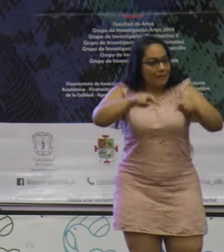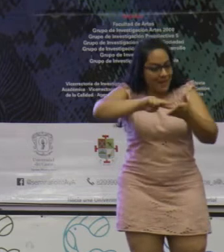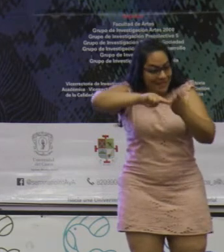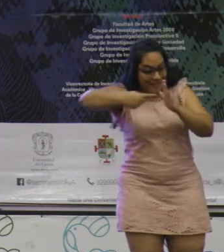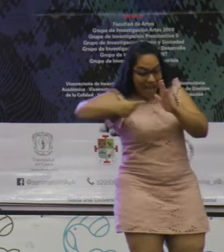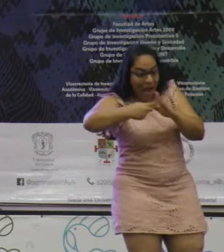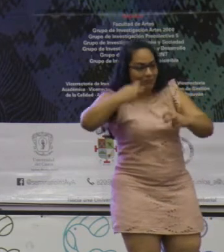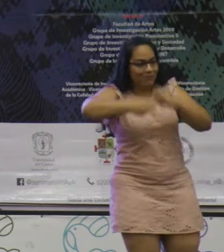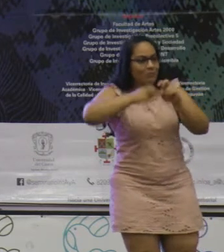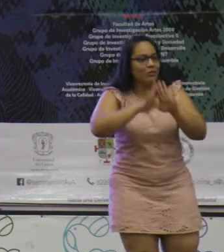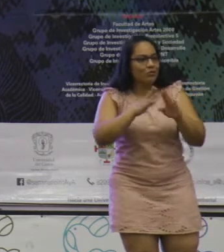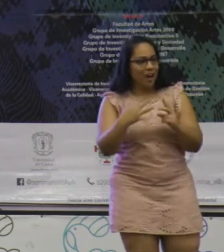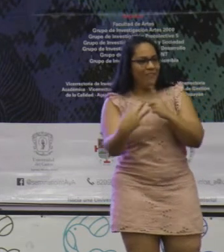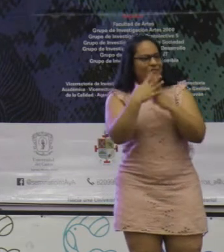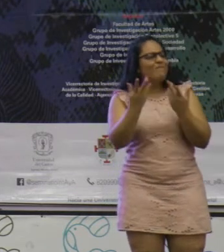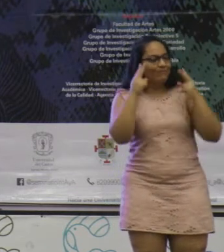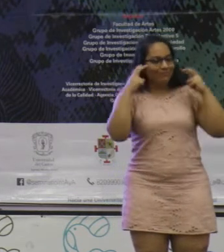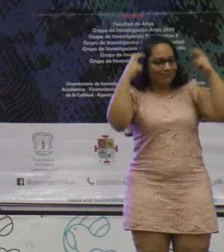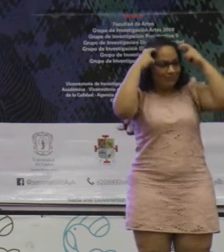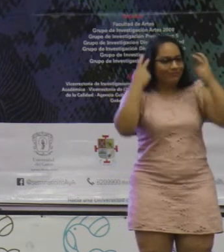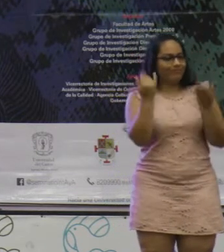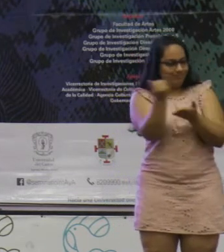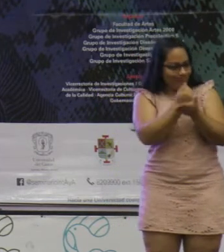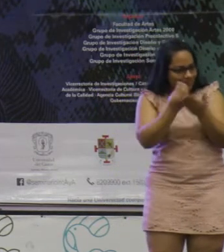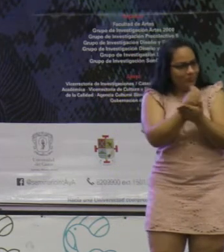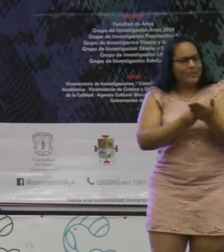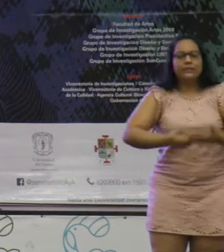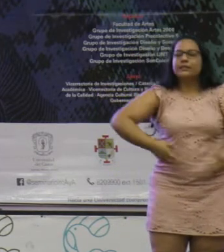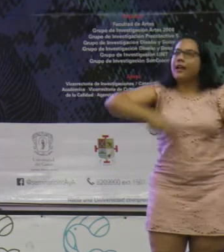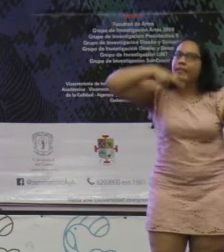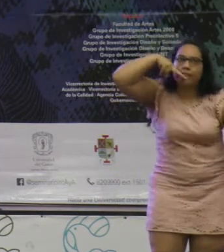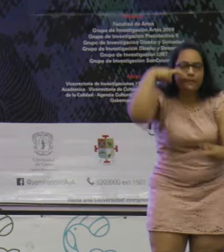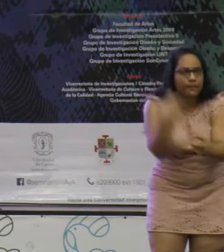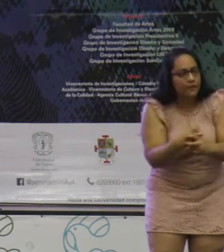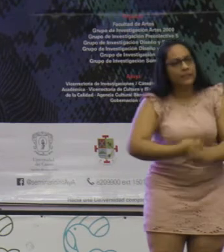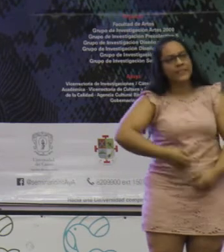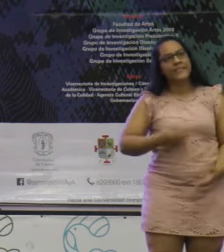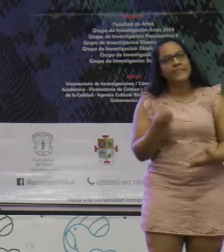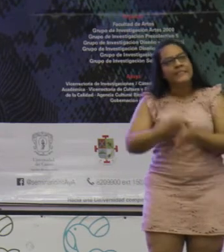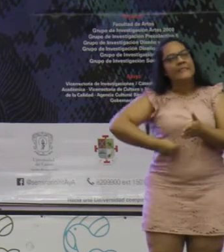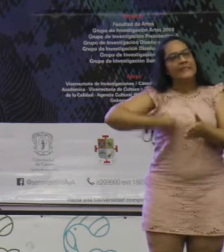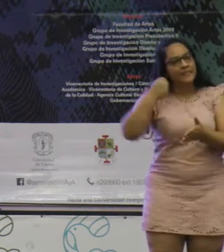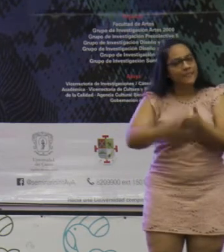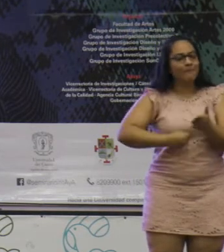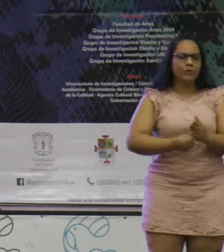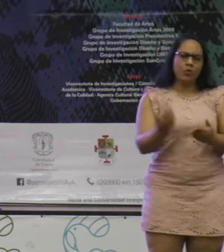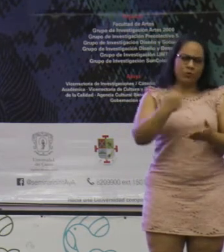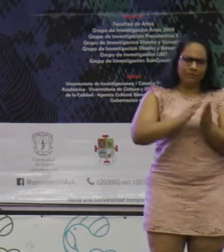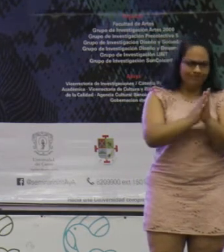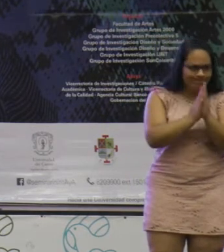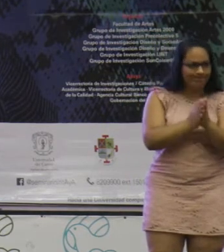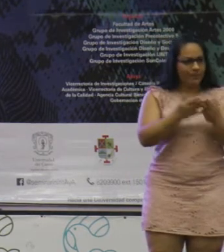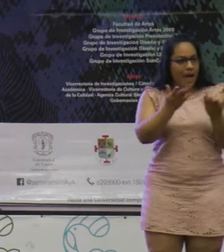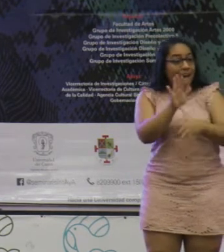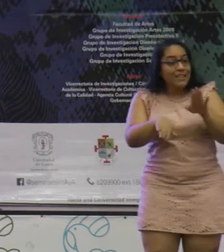como un problema de conocimiento. Eso en diseño sigue siendo también un problema hartísimo de lidiar. Insisto mucho en que hay que desbaratarse de ciertos